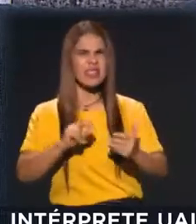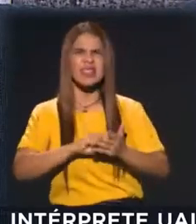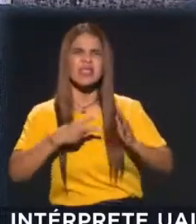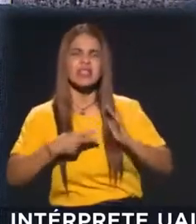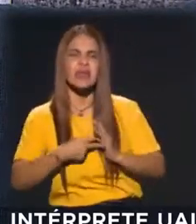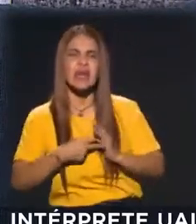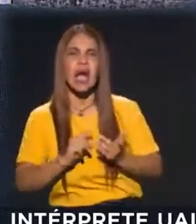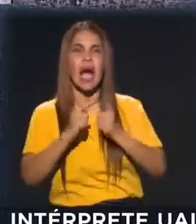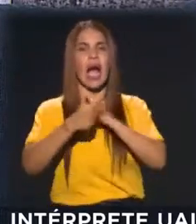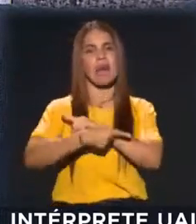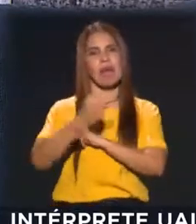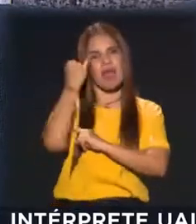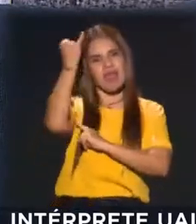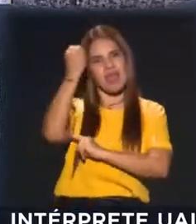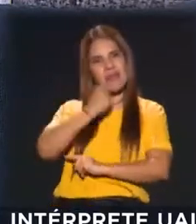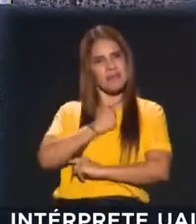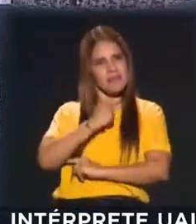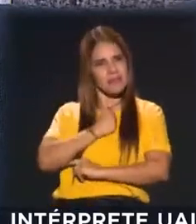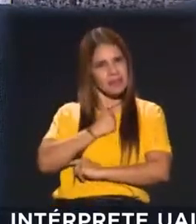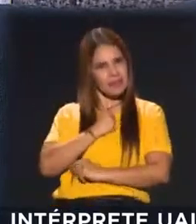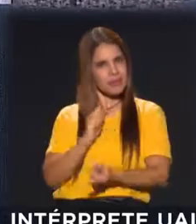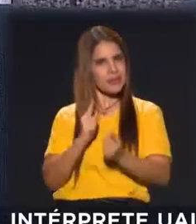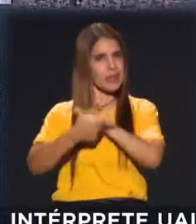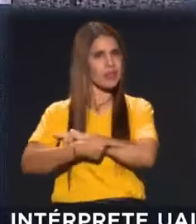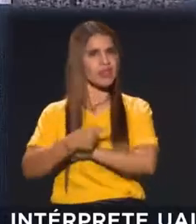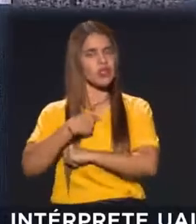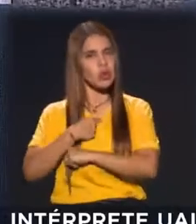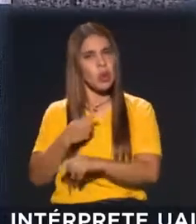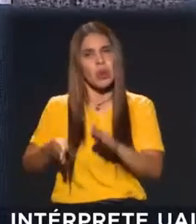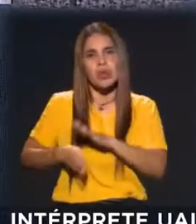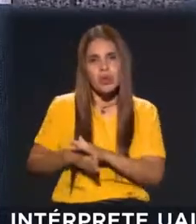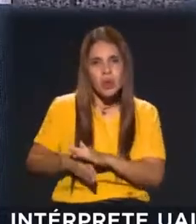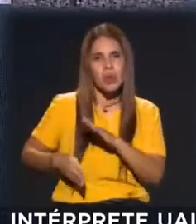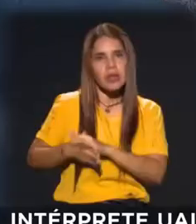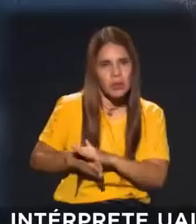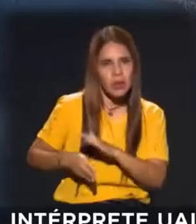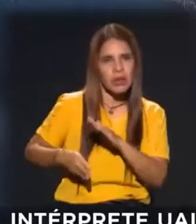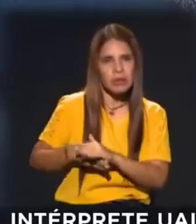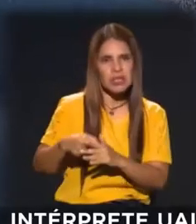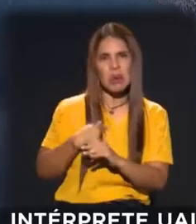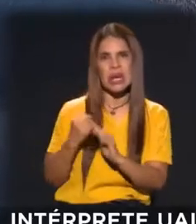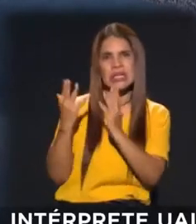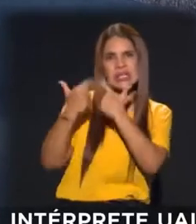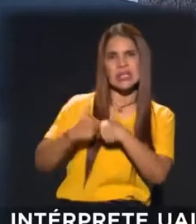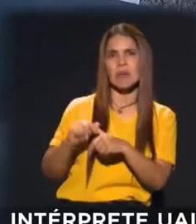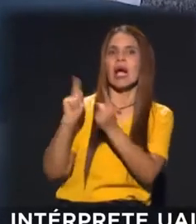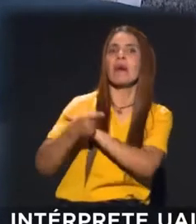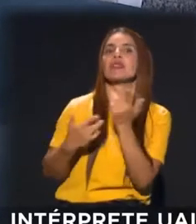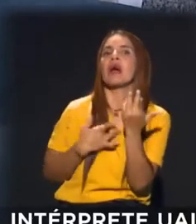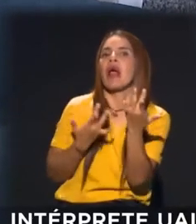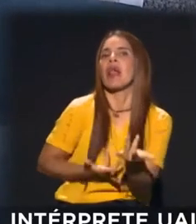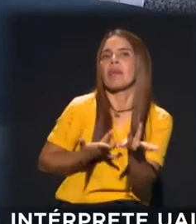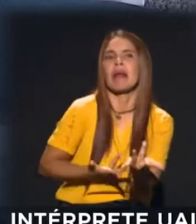cambiar cuando las ideas centrales nuestras cambien. Si nosotros seguimos esperando que el sistema cambie de otro lado, por un